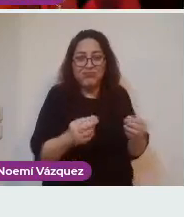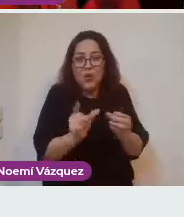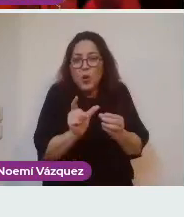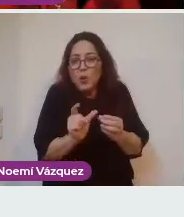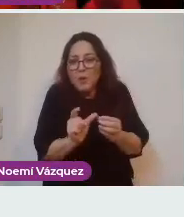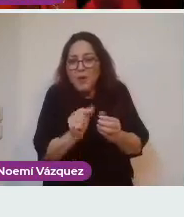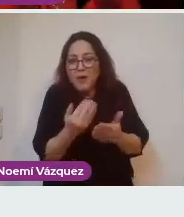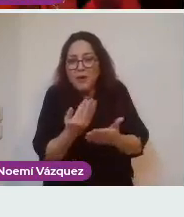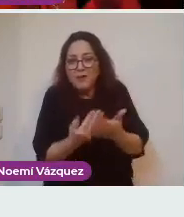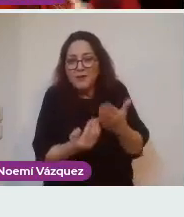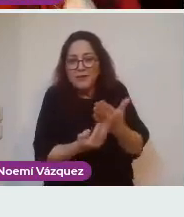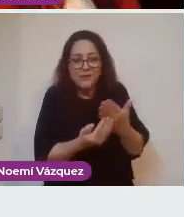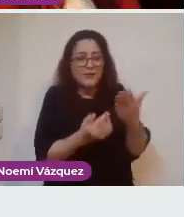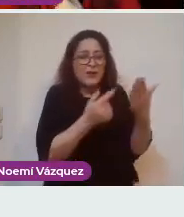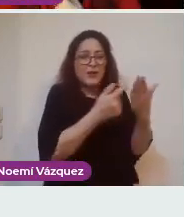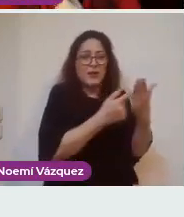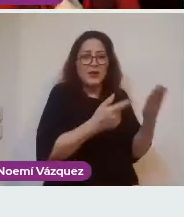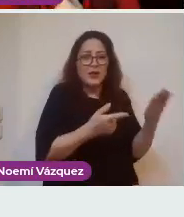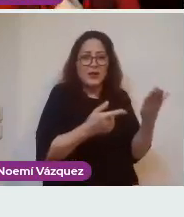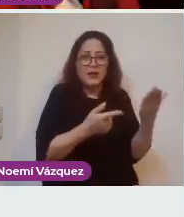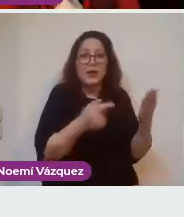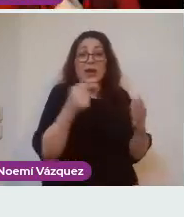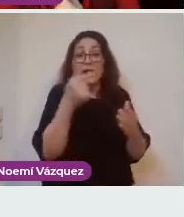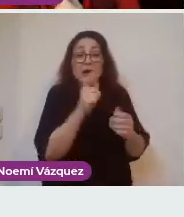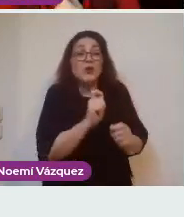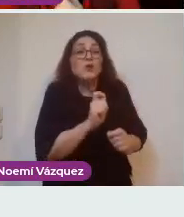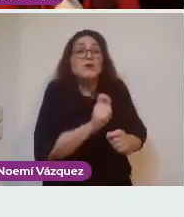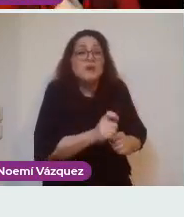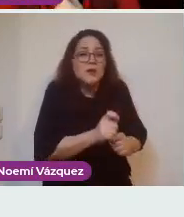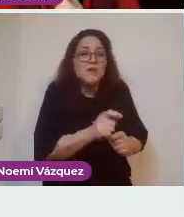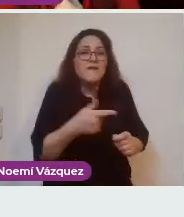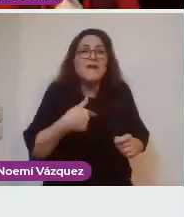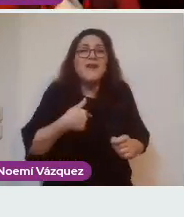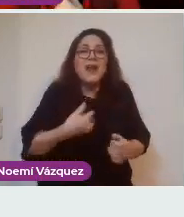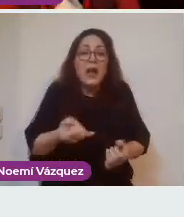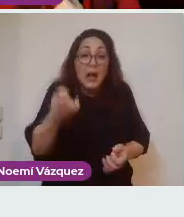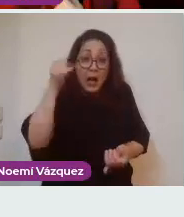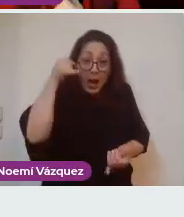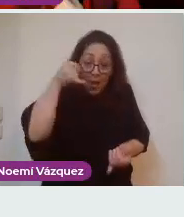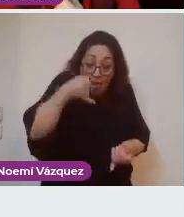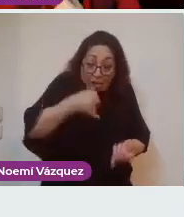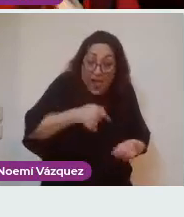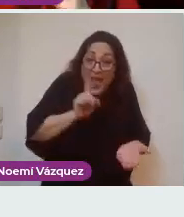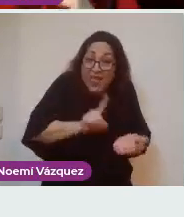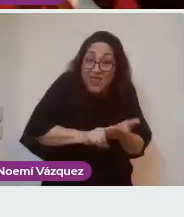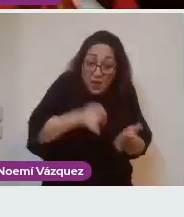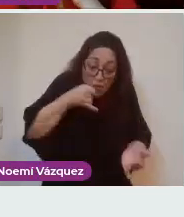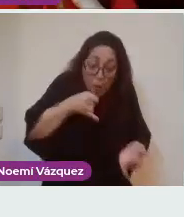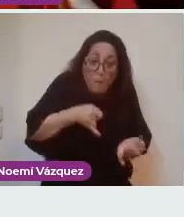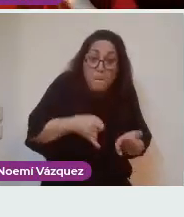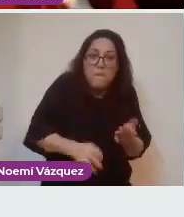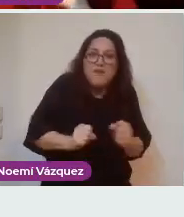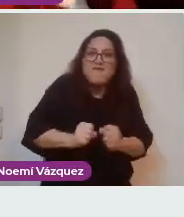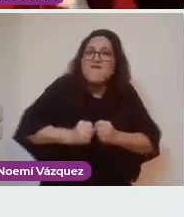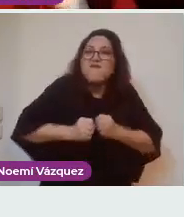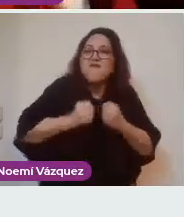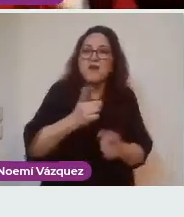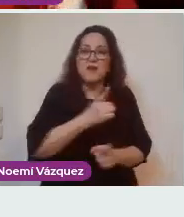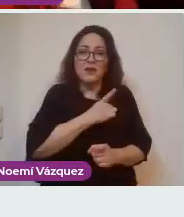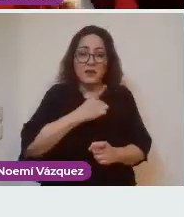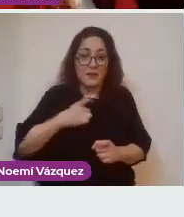también aumenta. Ahí van los laxantes, las purgas, los vómitos, los atracones, todo crece y